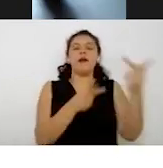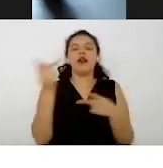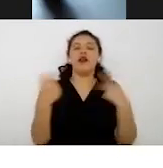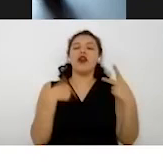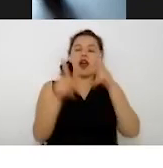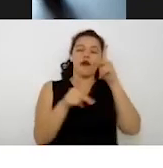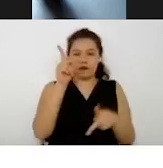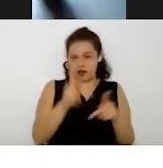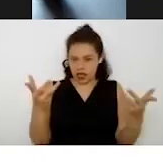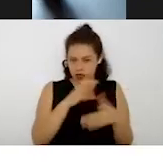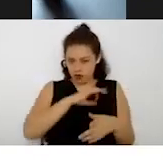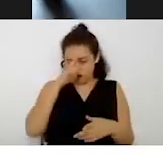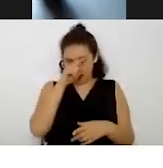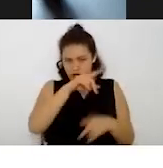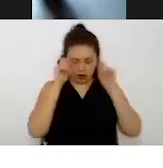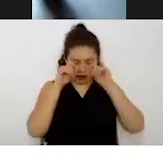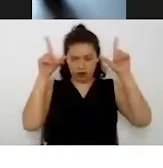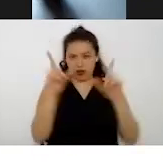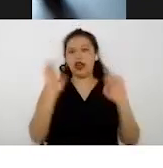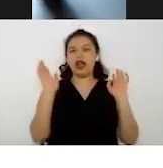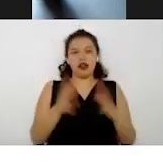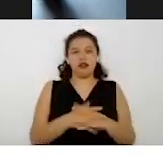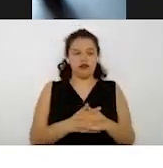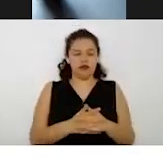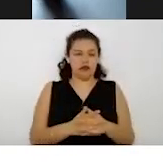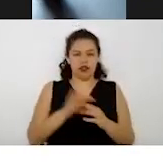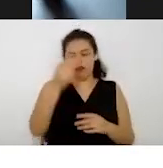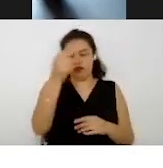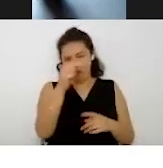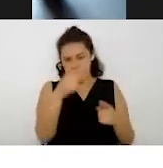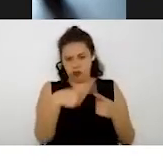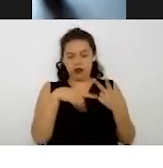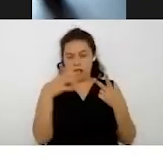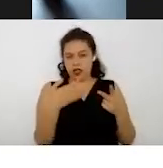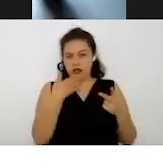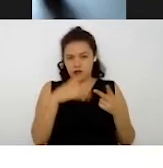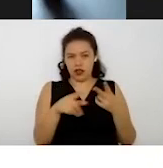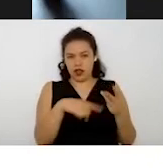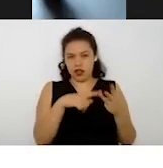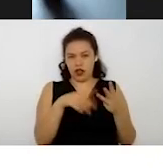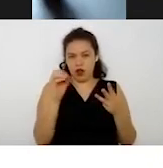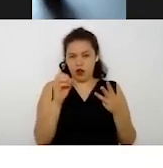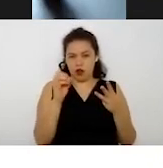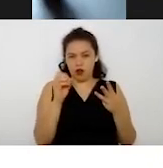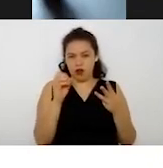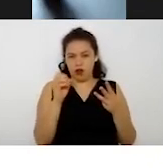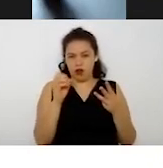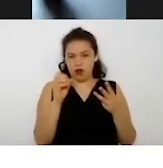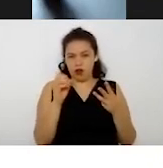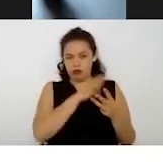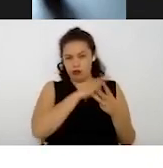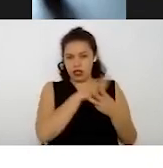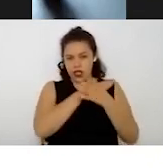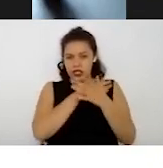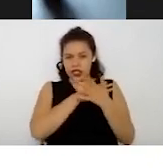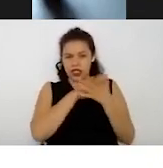consciente. Ya me habían dicho, ¿no? Podría ser cómo te llamas, ¿estás bien? O inclusive podría acercarme y decirle, oye,